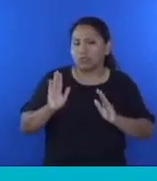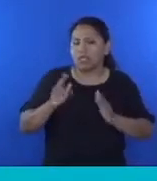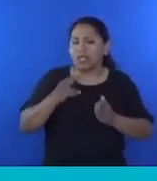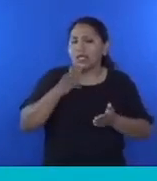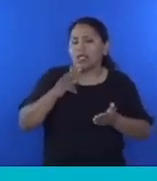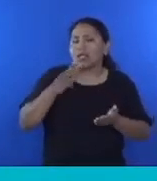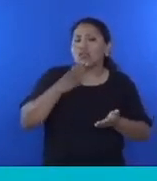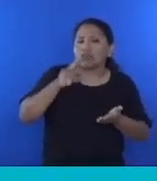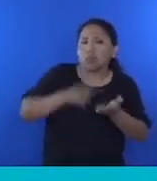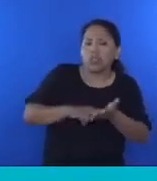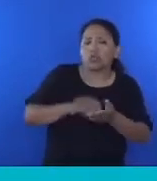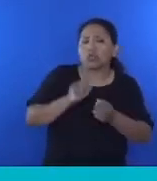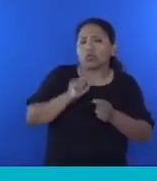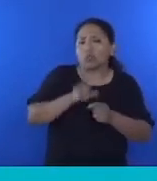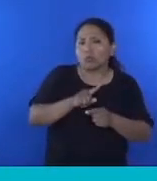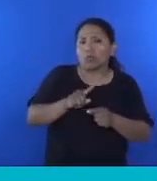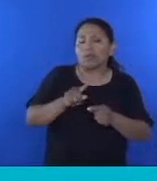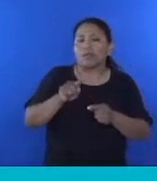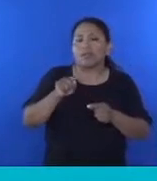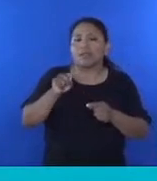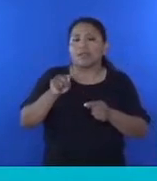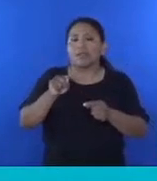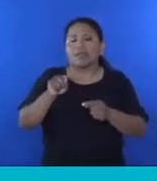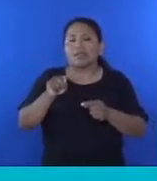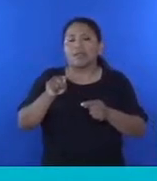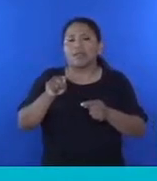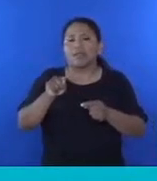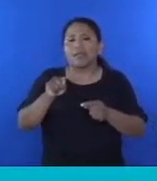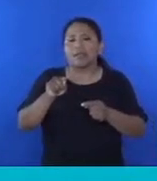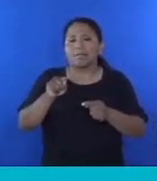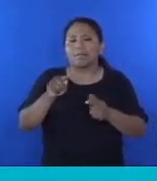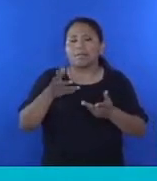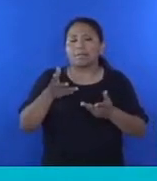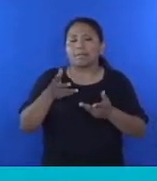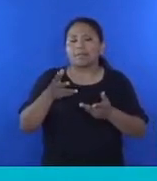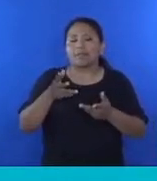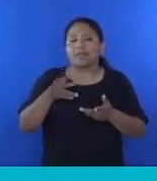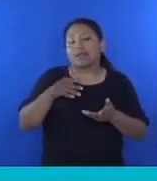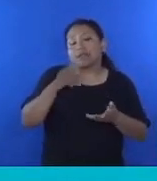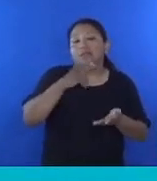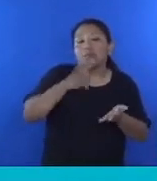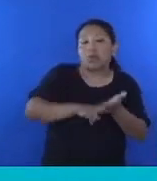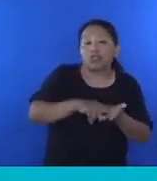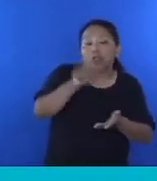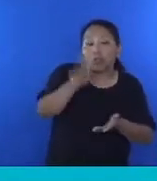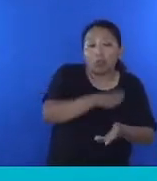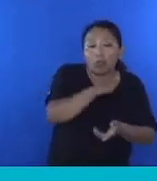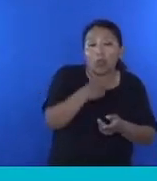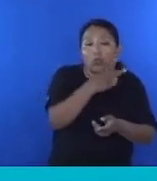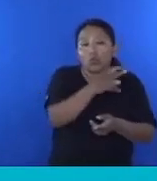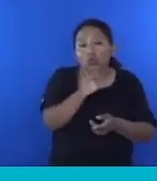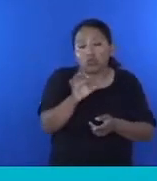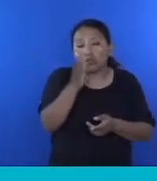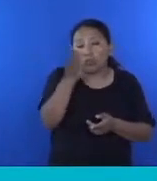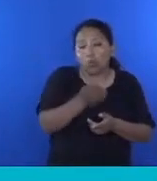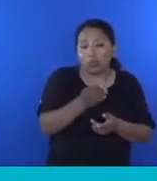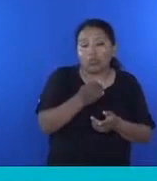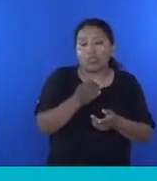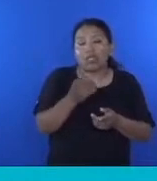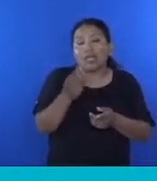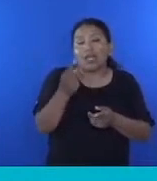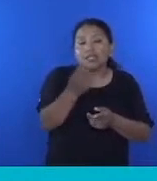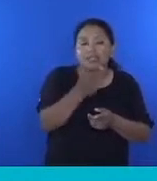impuestos patrimoniales, en el caso de los inmobiliarios, un 200% hasta evaluaciones